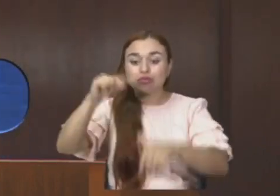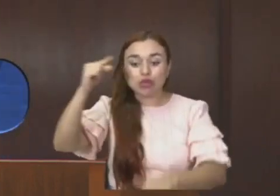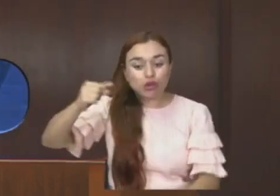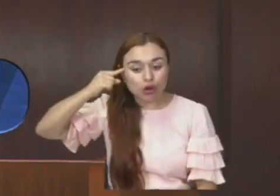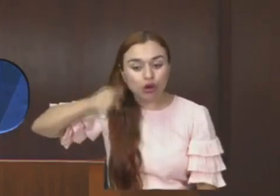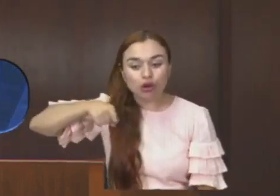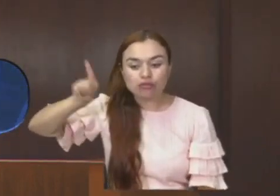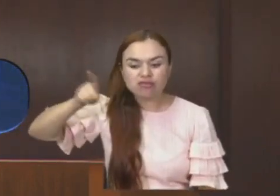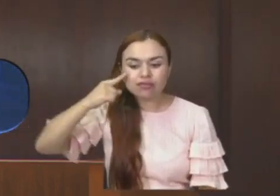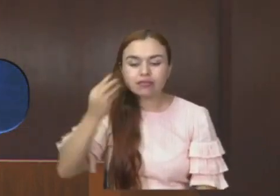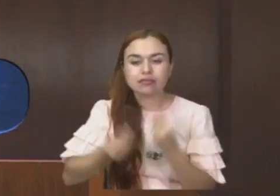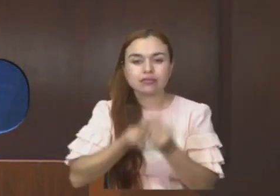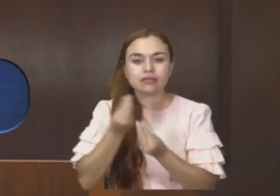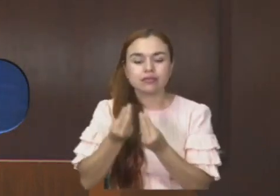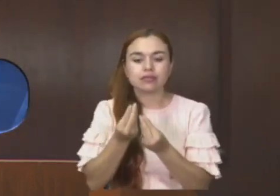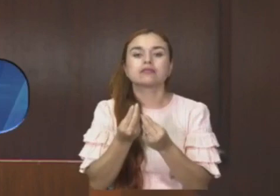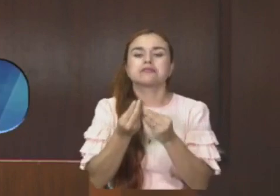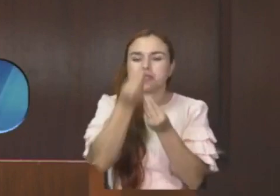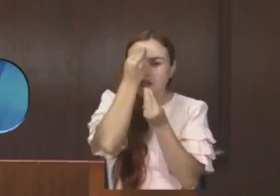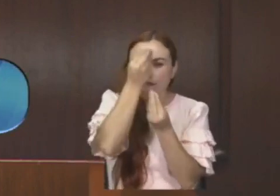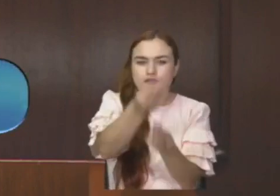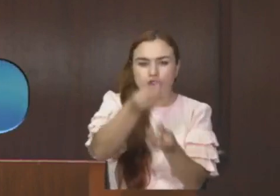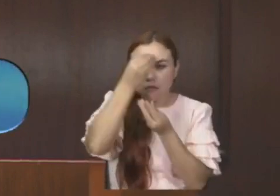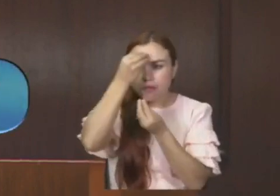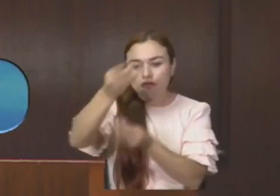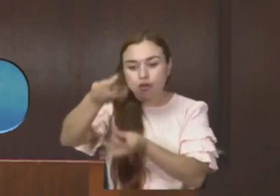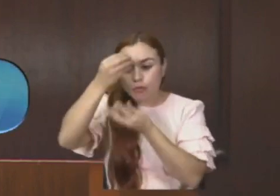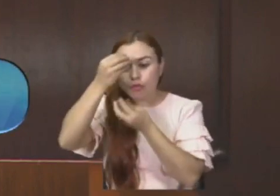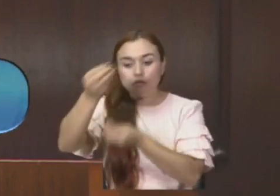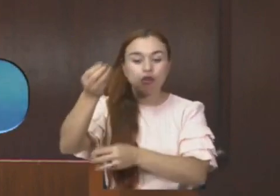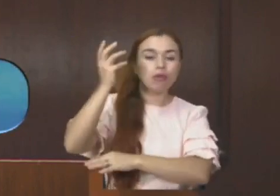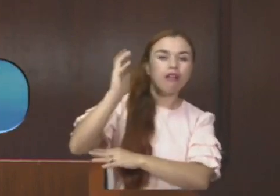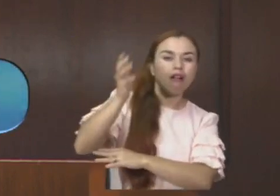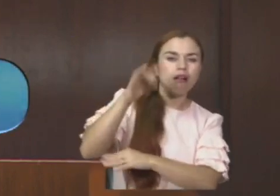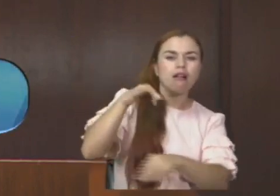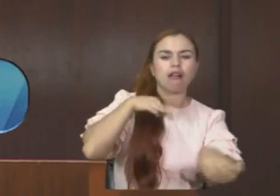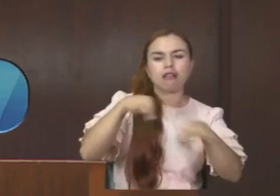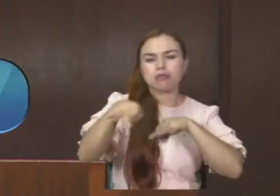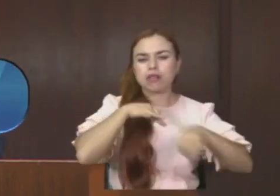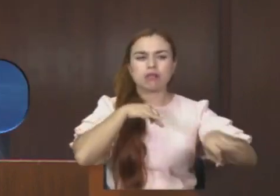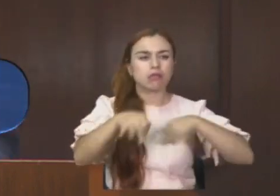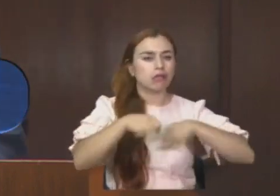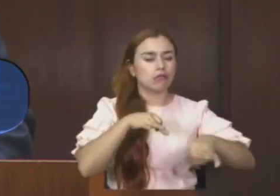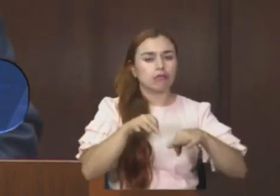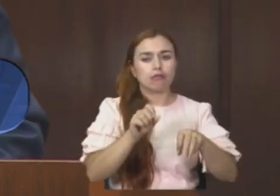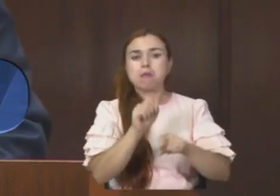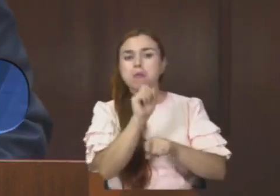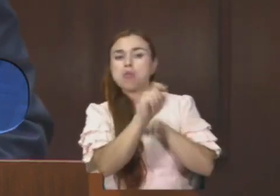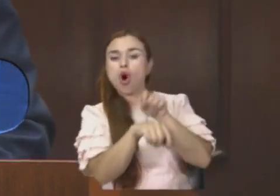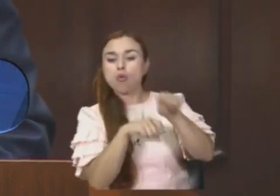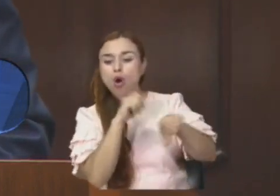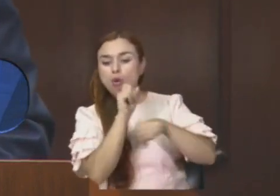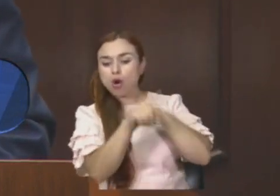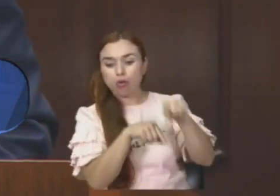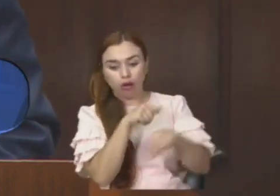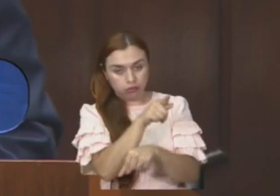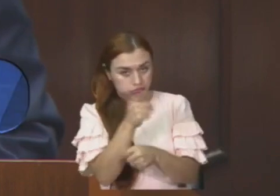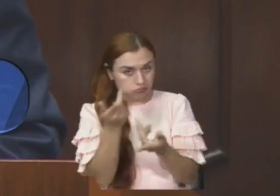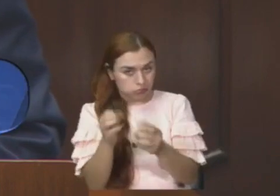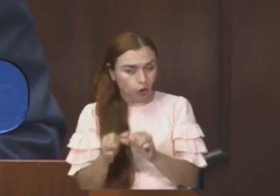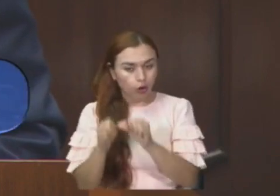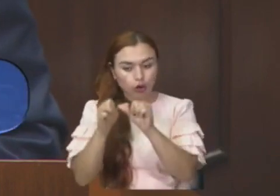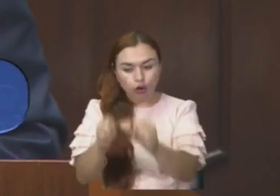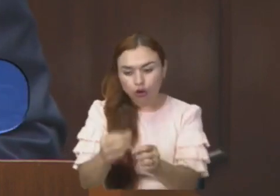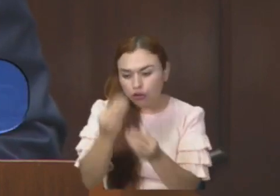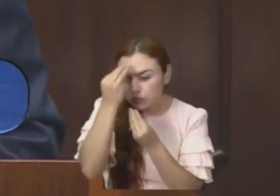emitiendo comunicados y ha participado en conferencias de prensa y dado entrevistas de forma regular para actualizar a la ciudadanía sobre